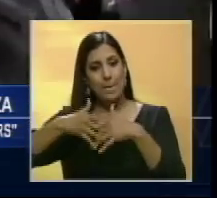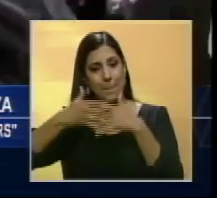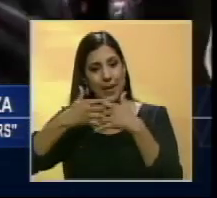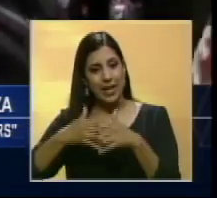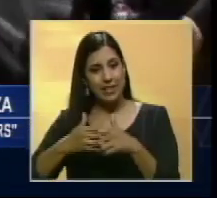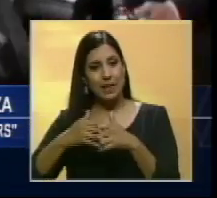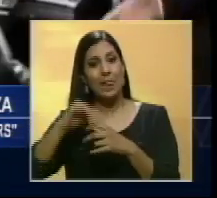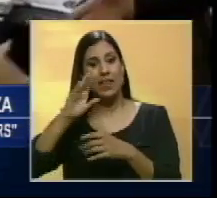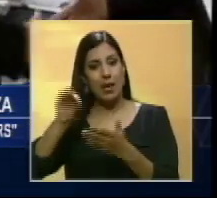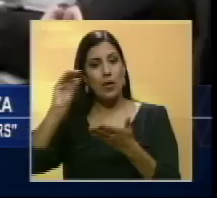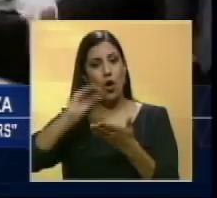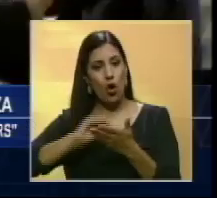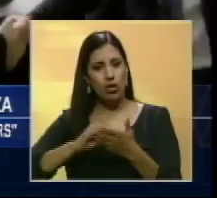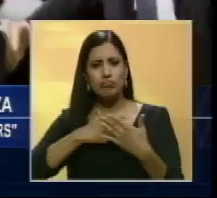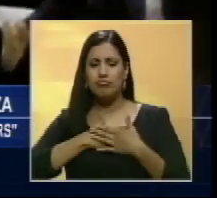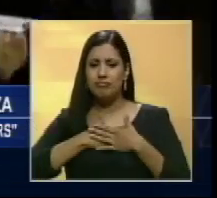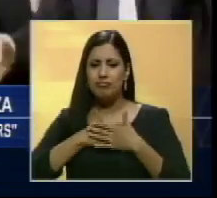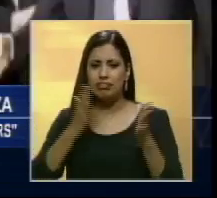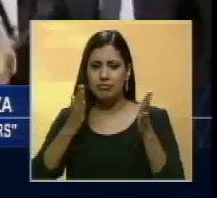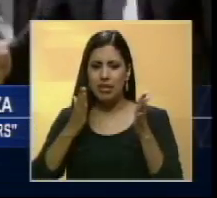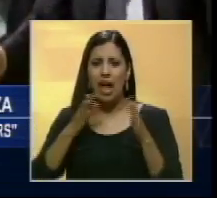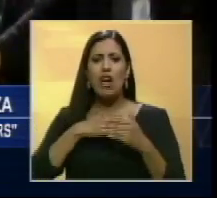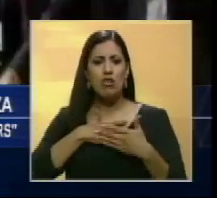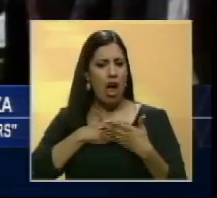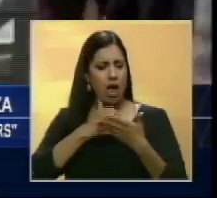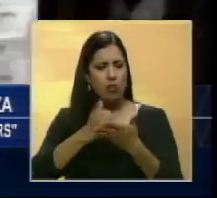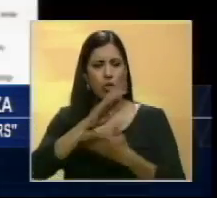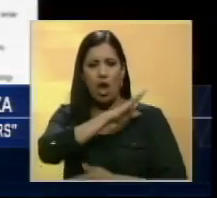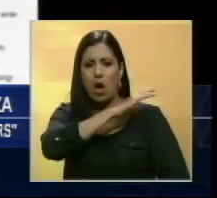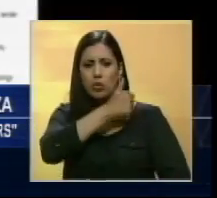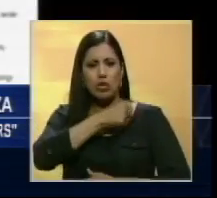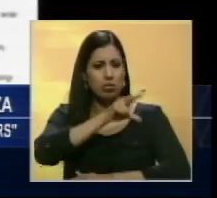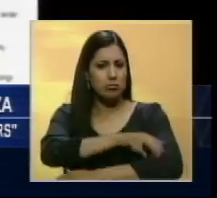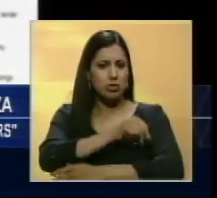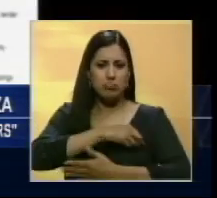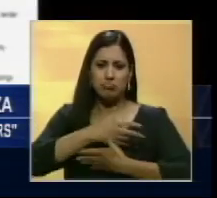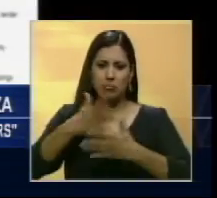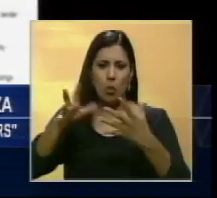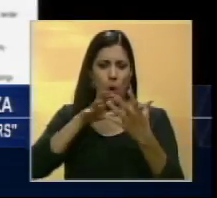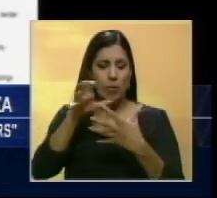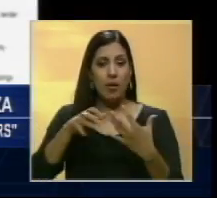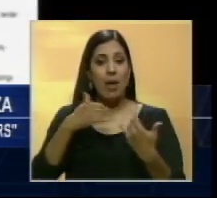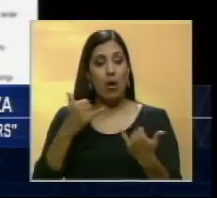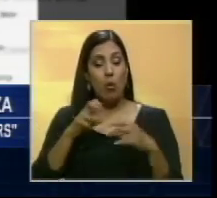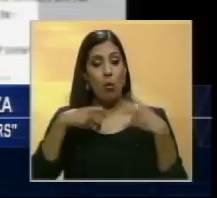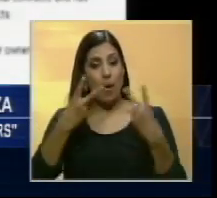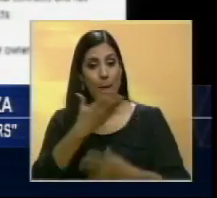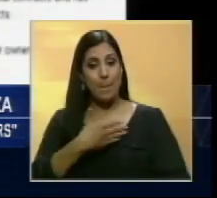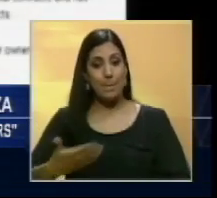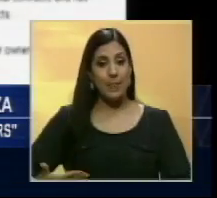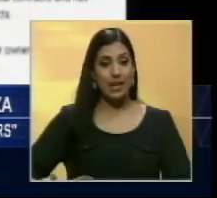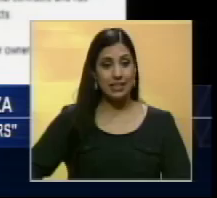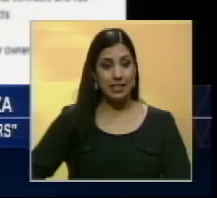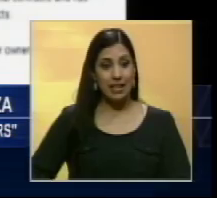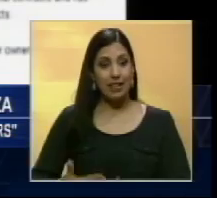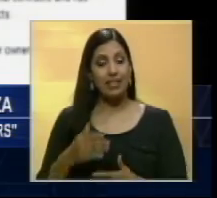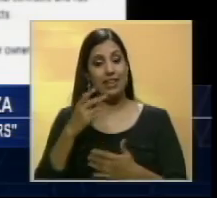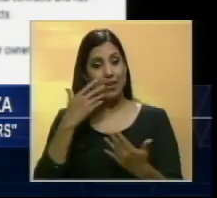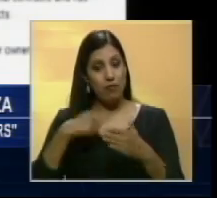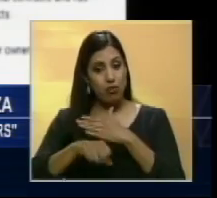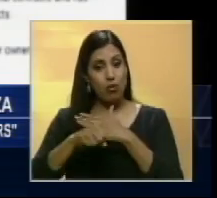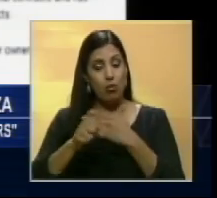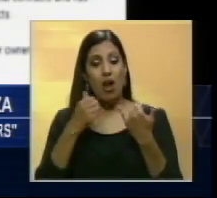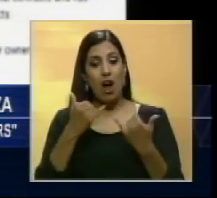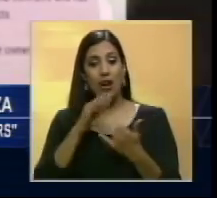Trading y reiteró su disposición a cooperar con las autoridades suizas. El nuevo presidente de la FIFA, Gianni Infantino, durante